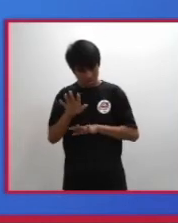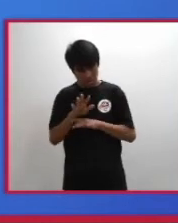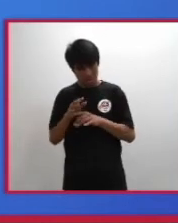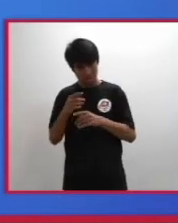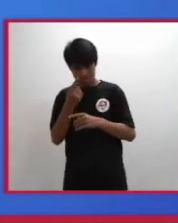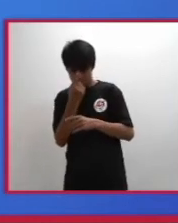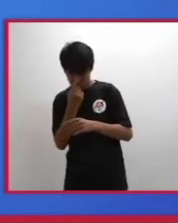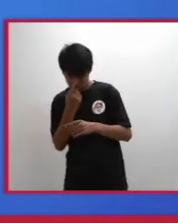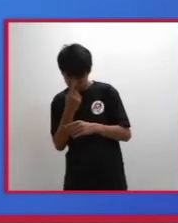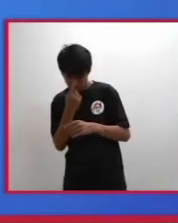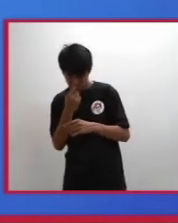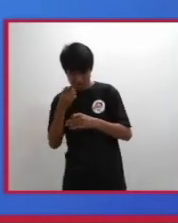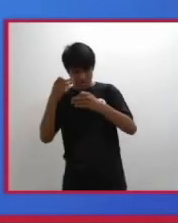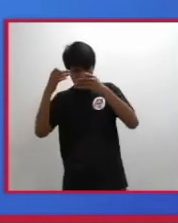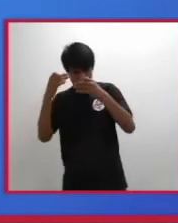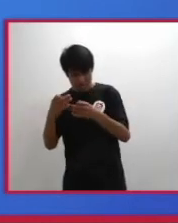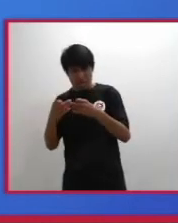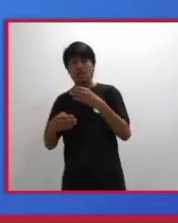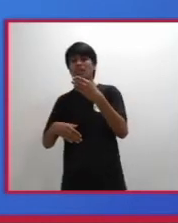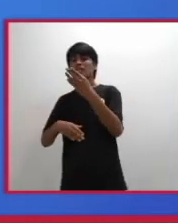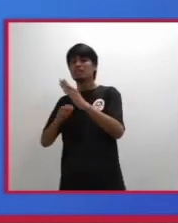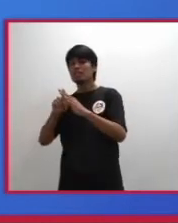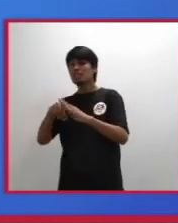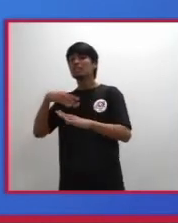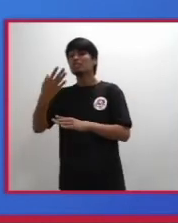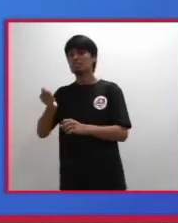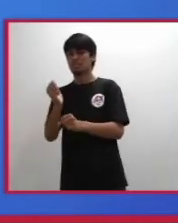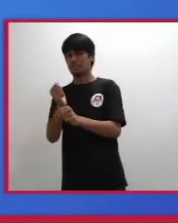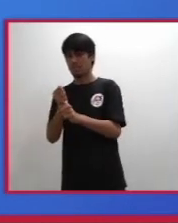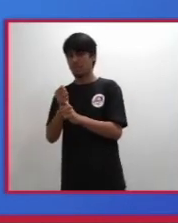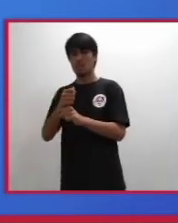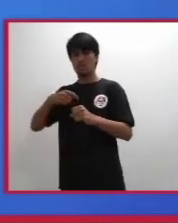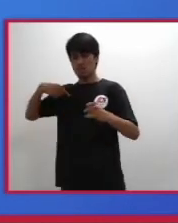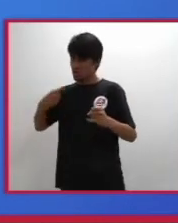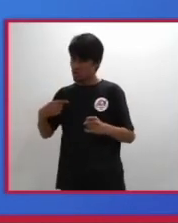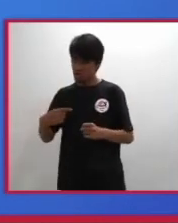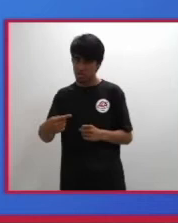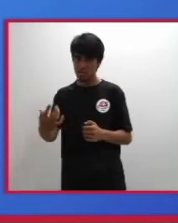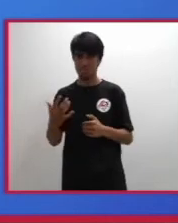implementar, chequear y actuar constantemente,